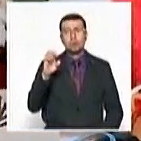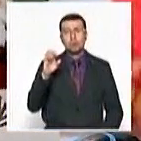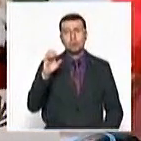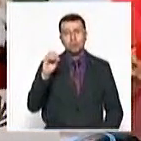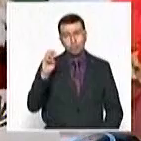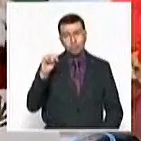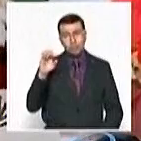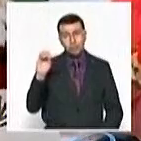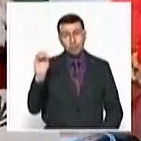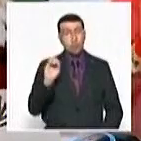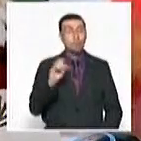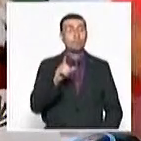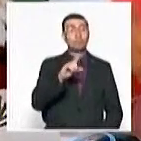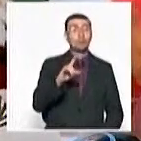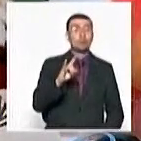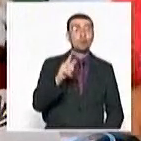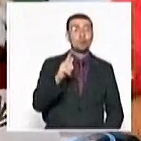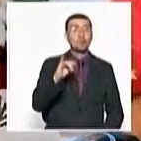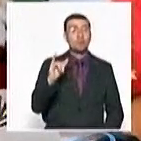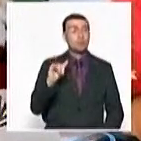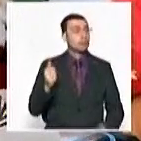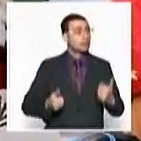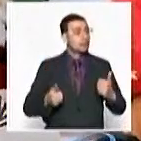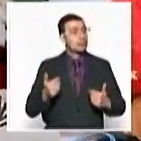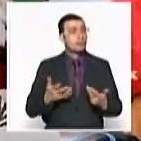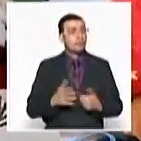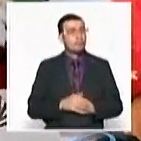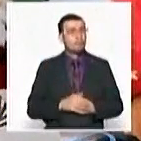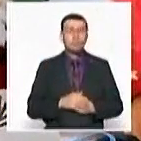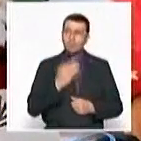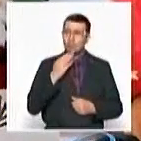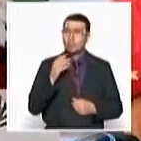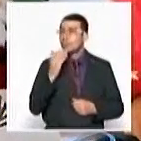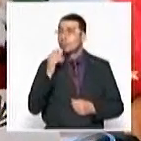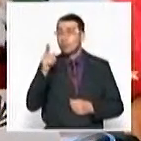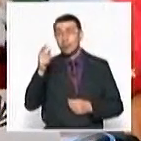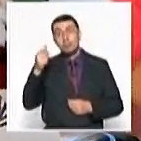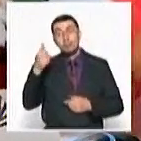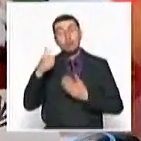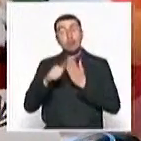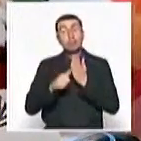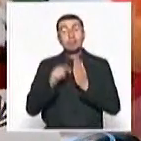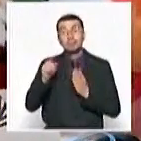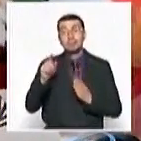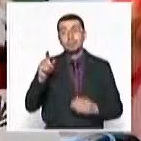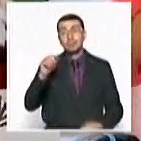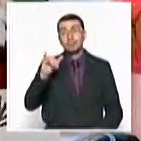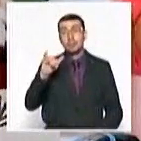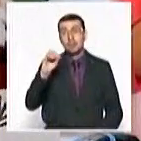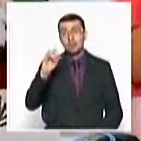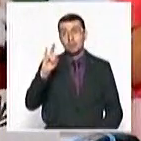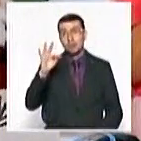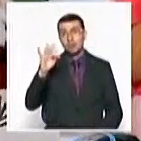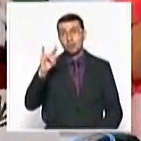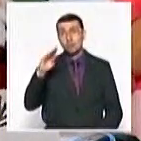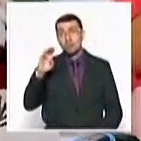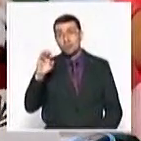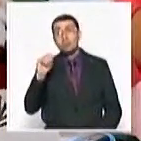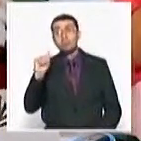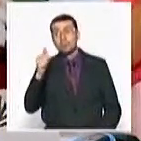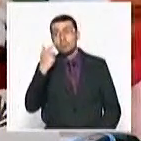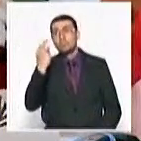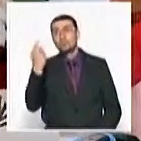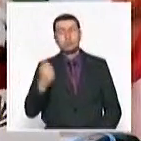sí tienen esa opción. ¿Por qué nosotros hacemos el esfuerzo de tener los programas en YouTube? Para que cuando tengan esto, ustedes buscan